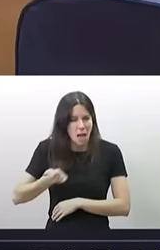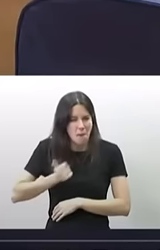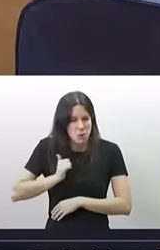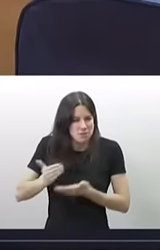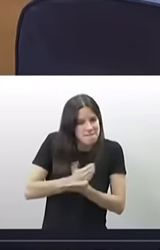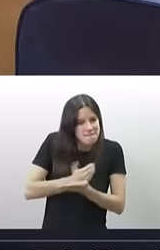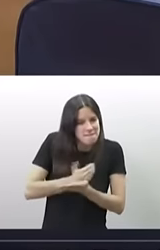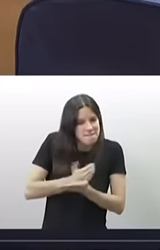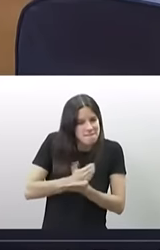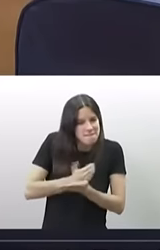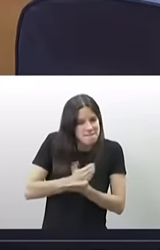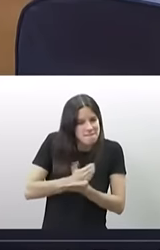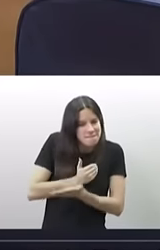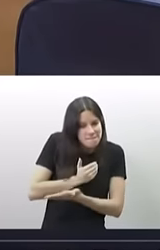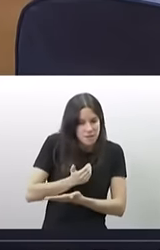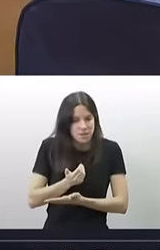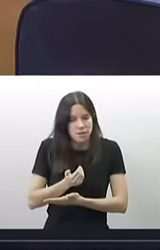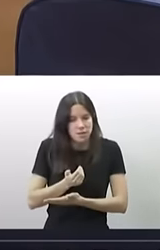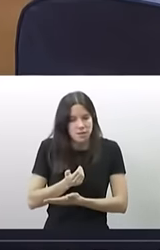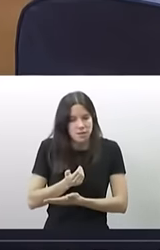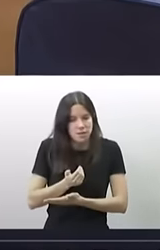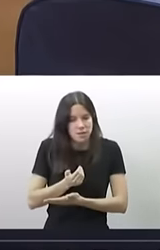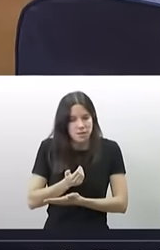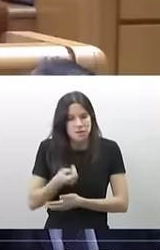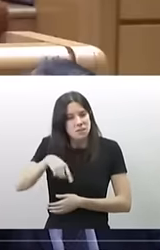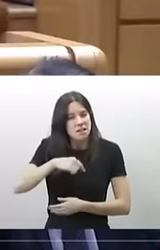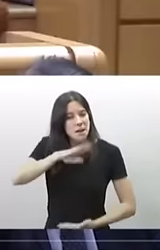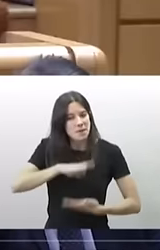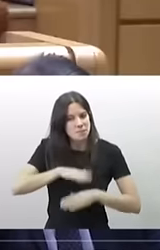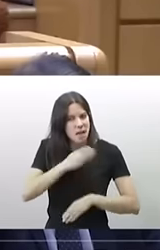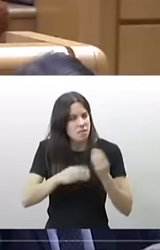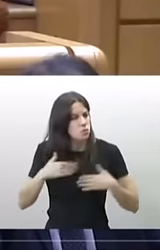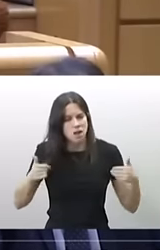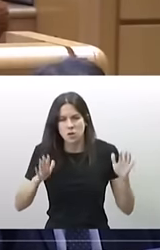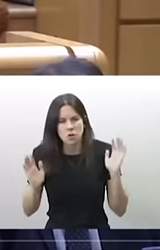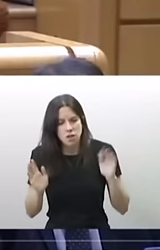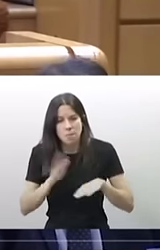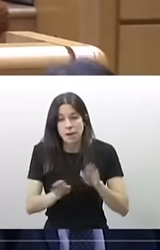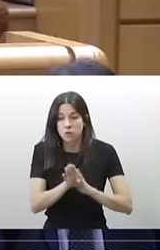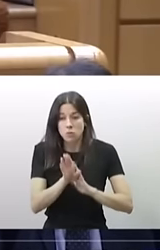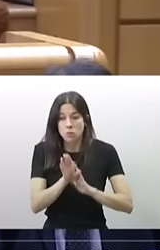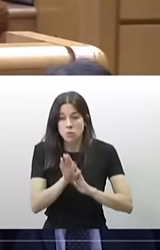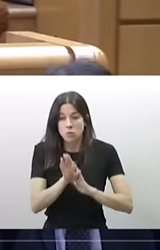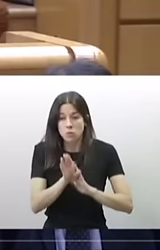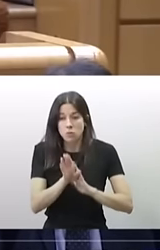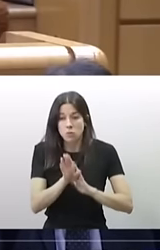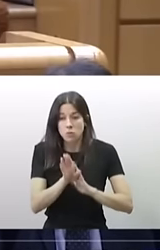tres, cuatro, cinco, seis, con una mueca, siete, lo que sea. Ocho. No solamente para continuar en la Moncloa.